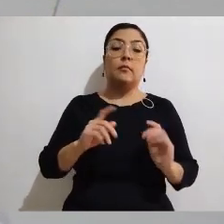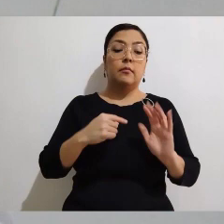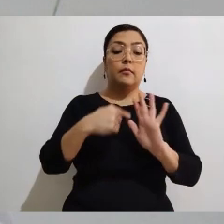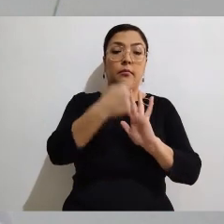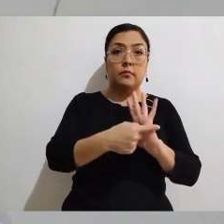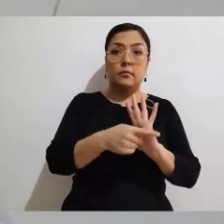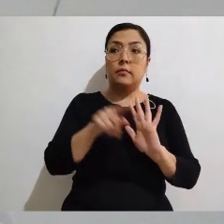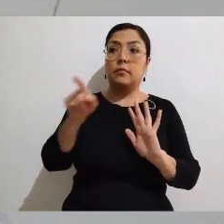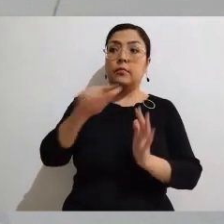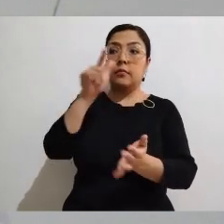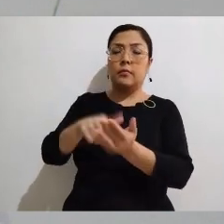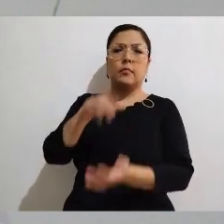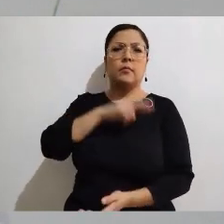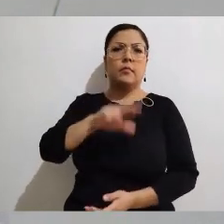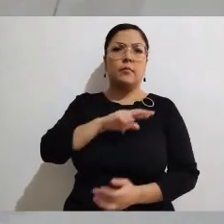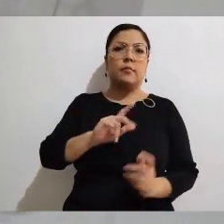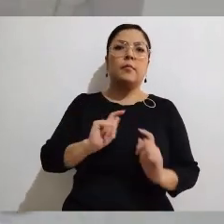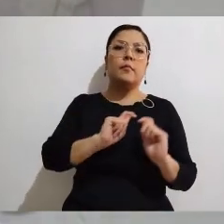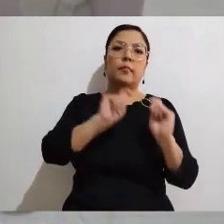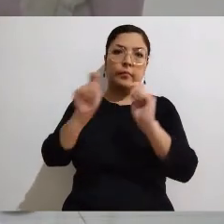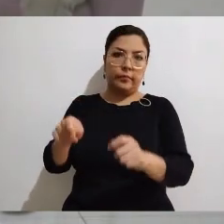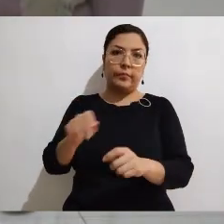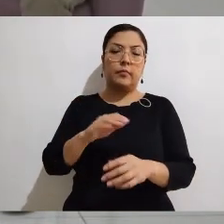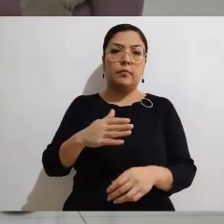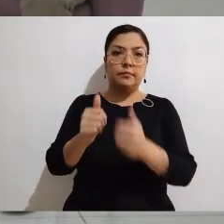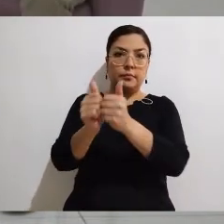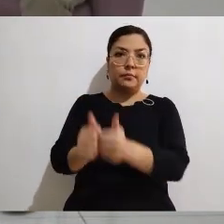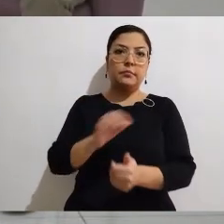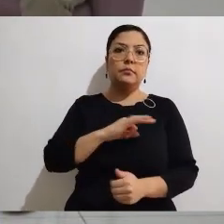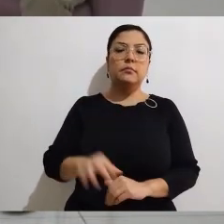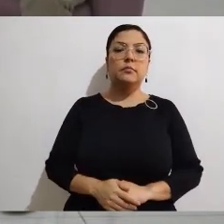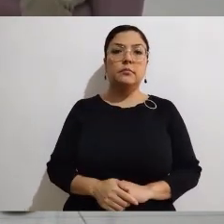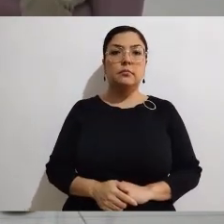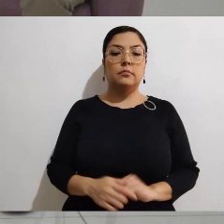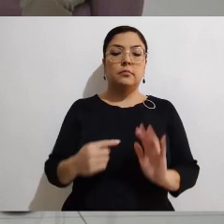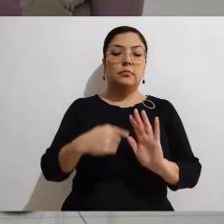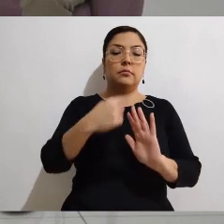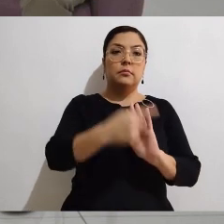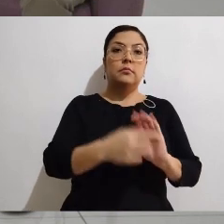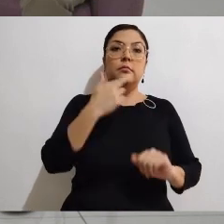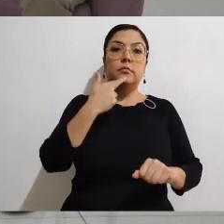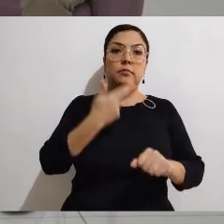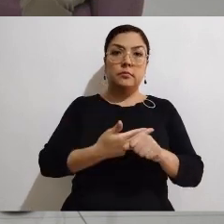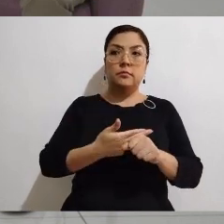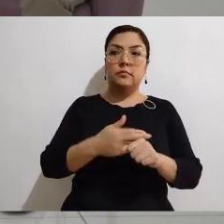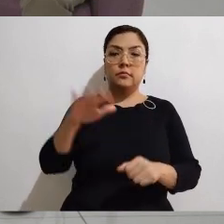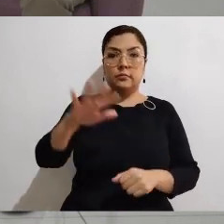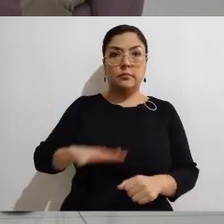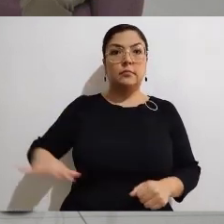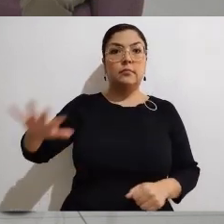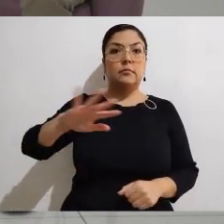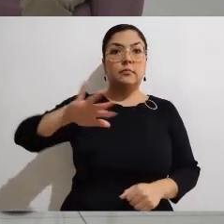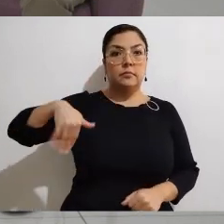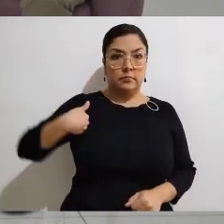instale el comité. Hay que recordar que los comités también tienen a su cargo la bodega electoral, es decir, es